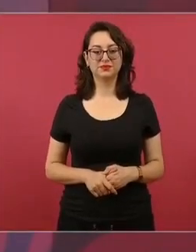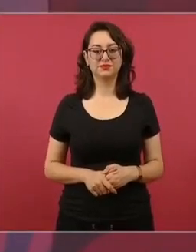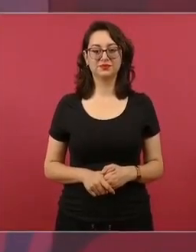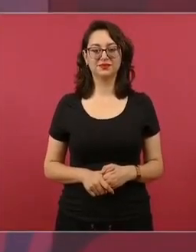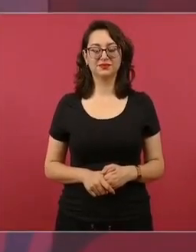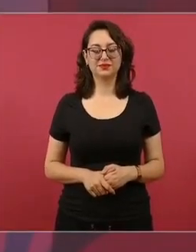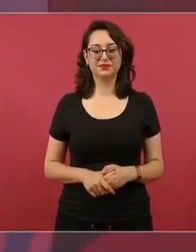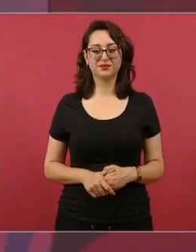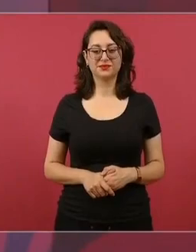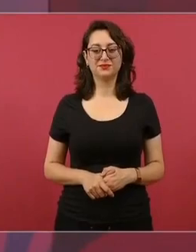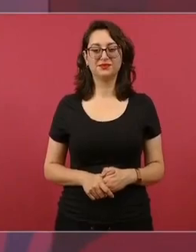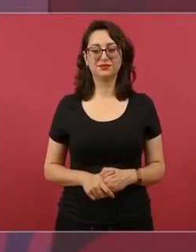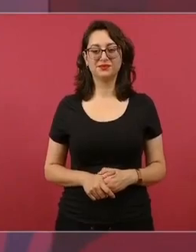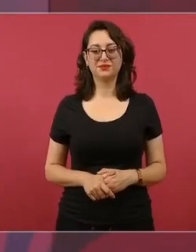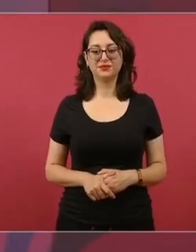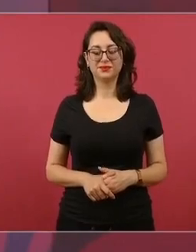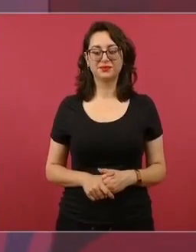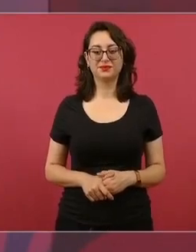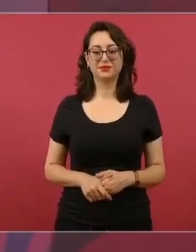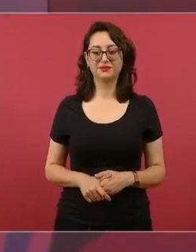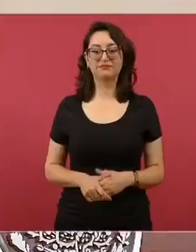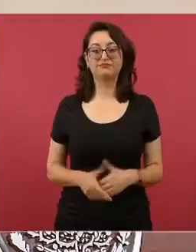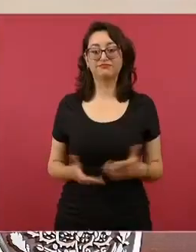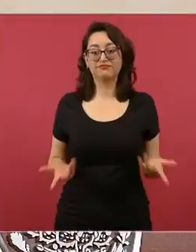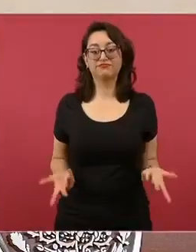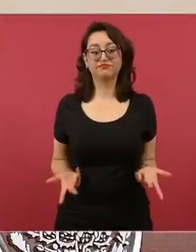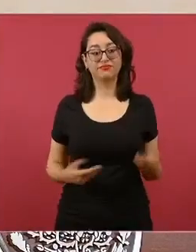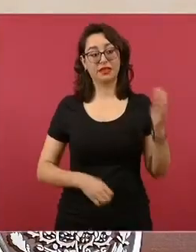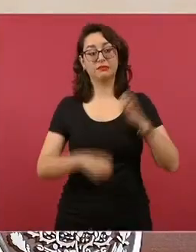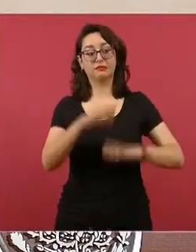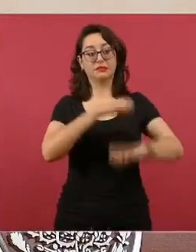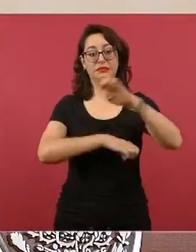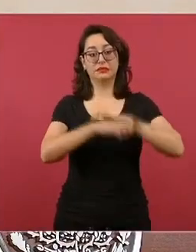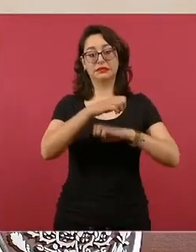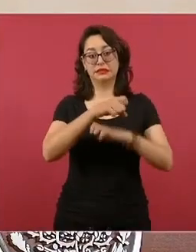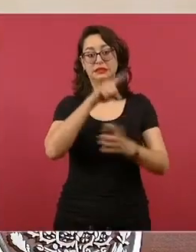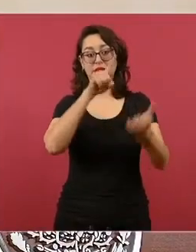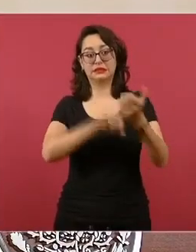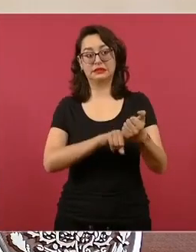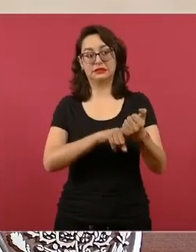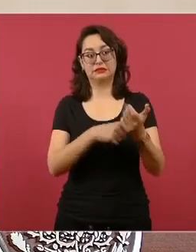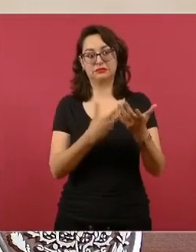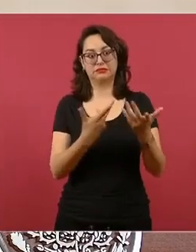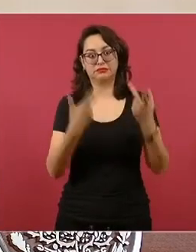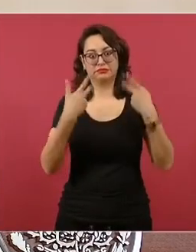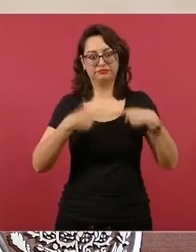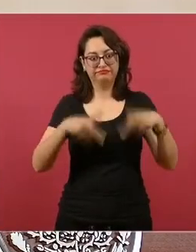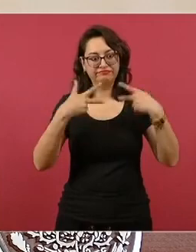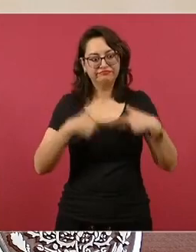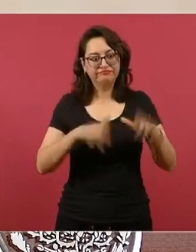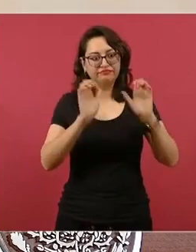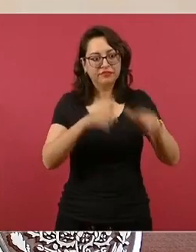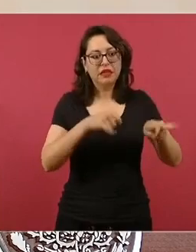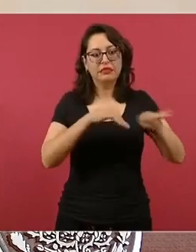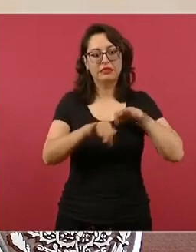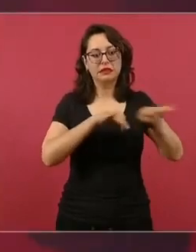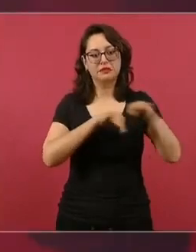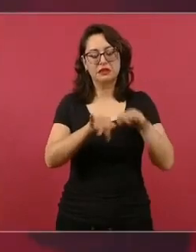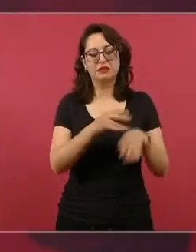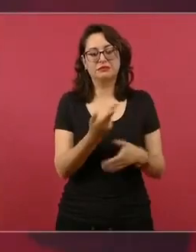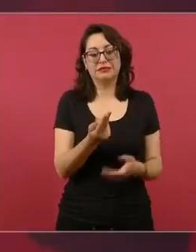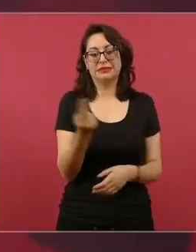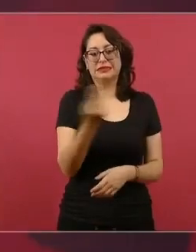de que, pues, dependen muchos trabajadores de esa fuente de trabajo, de esa